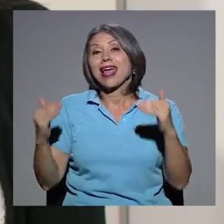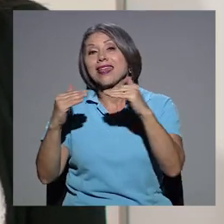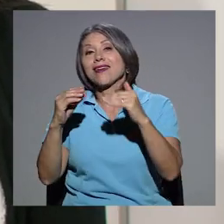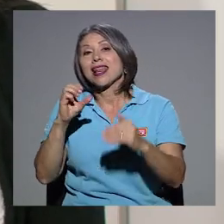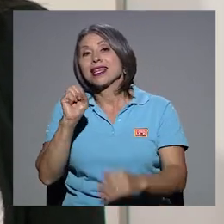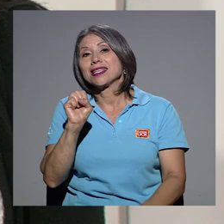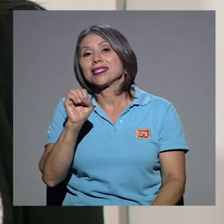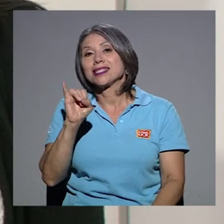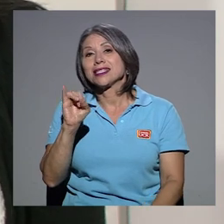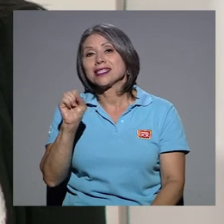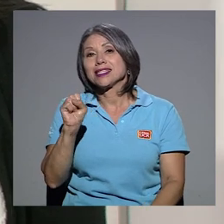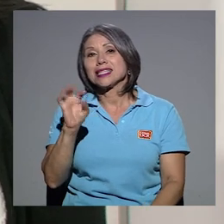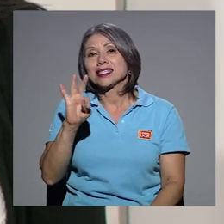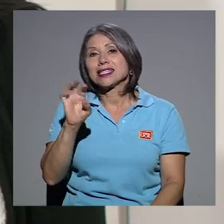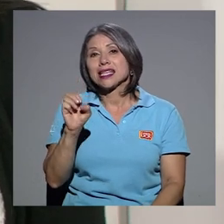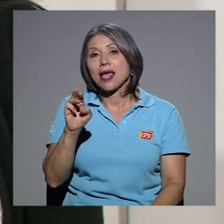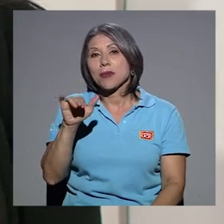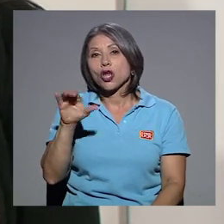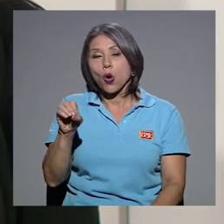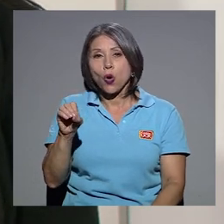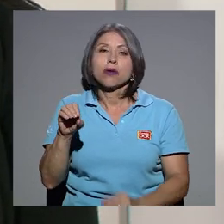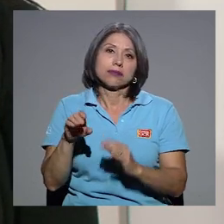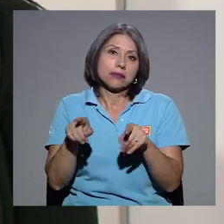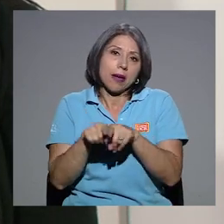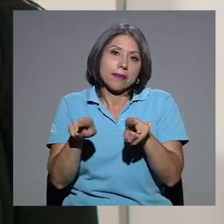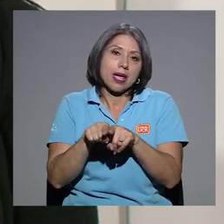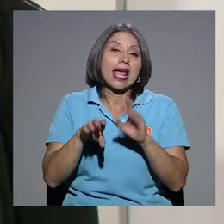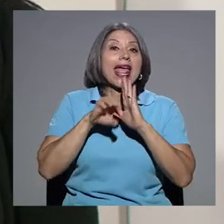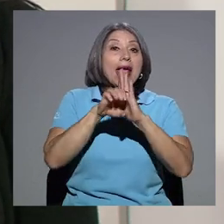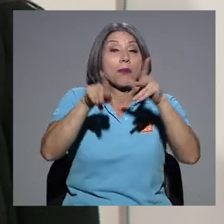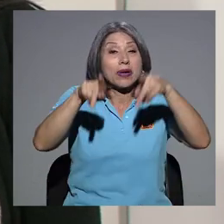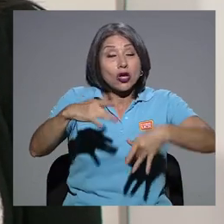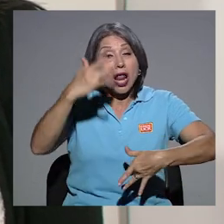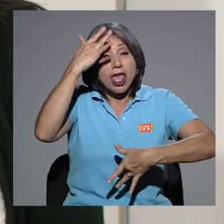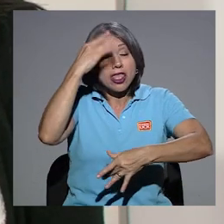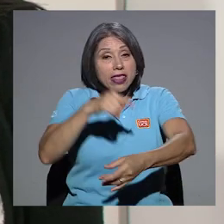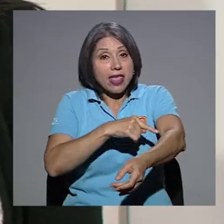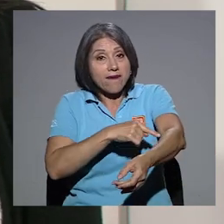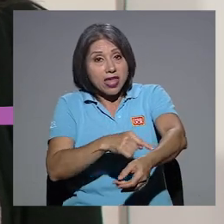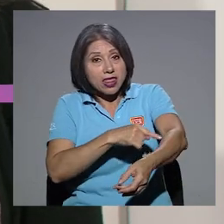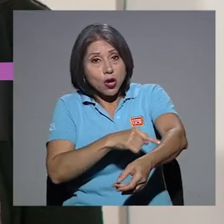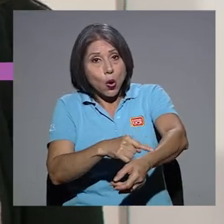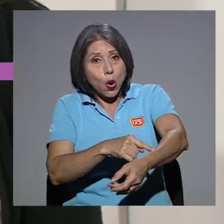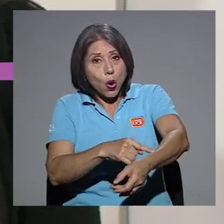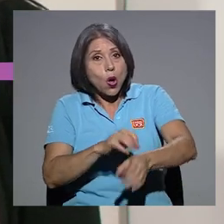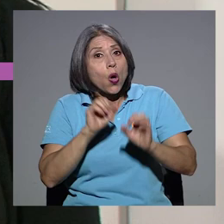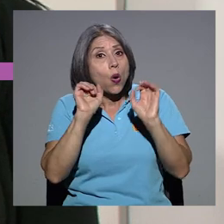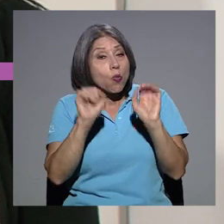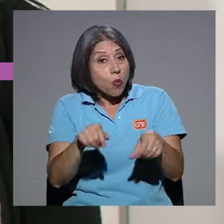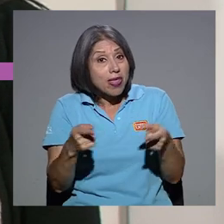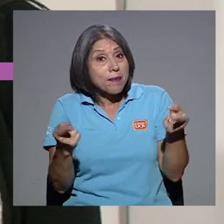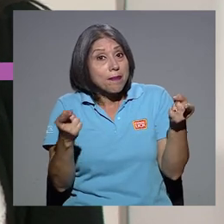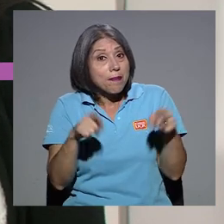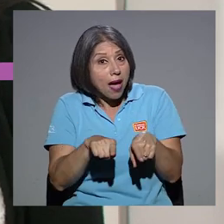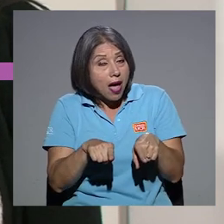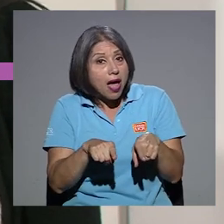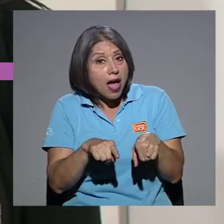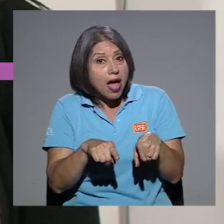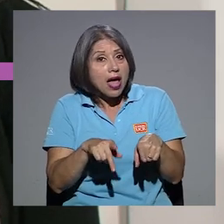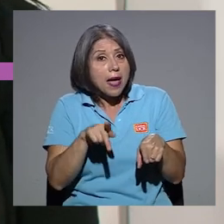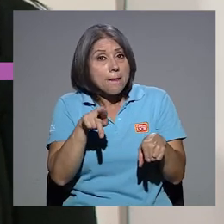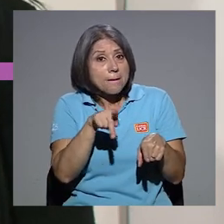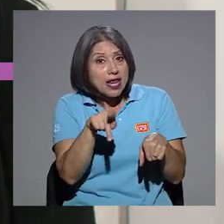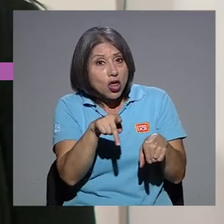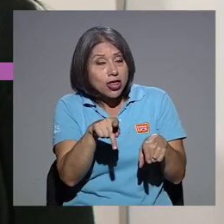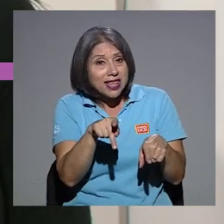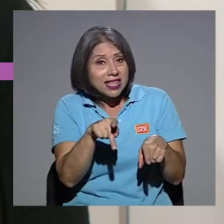sistémico, por supuesto. Por ejemplo, un paciente diabético es más propenso, no de que se desarrolle una periodontitis, pero